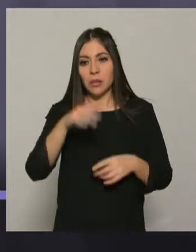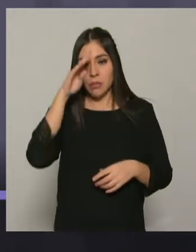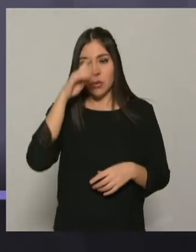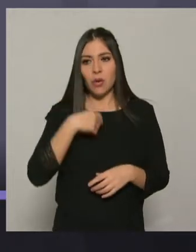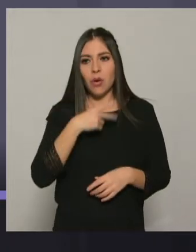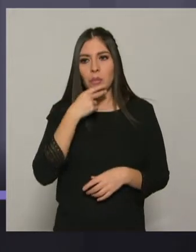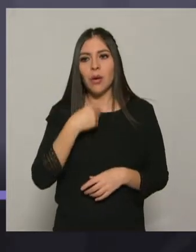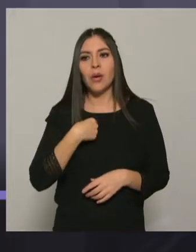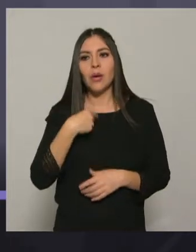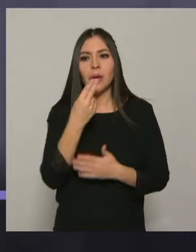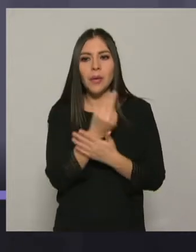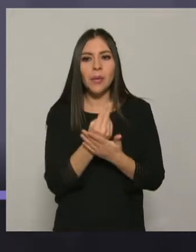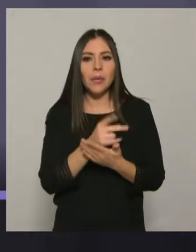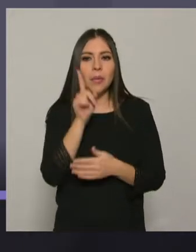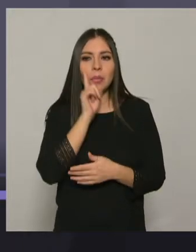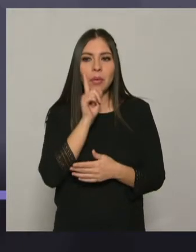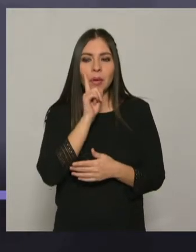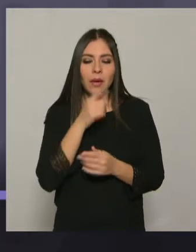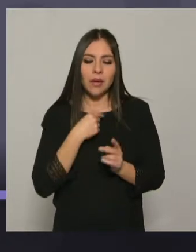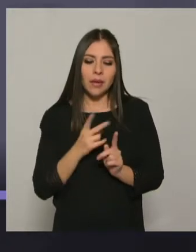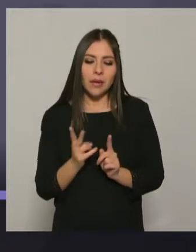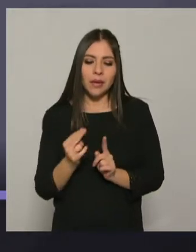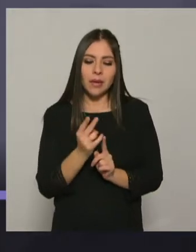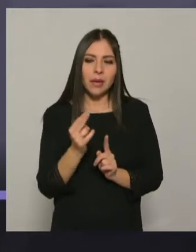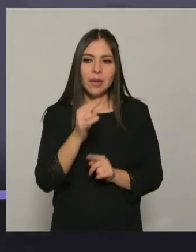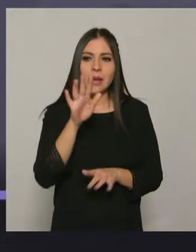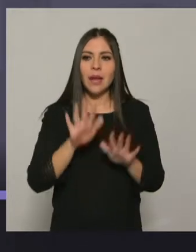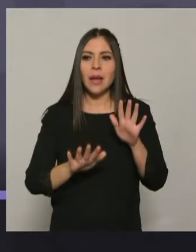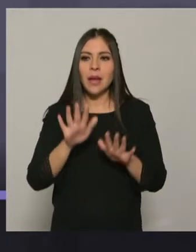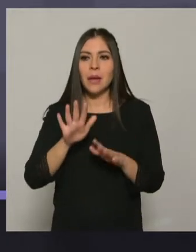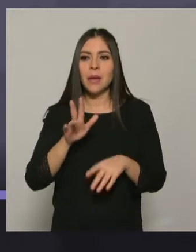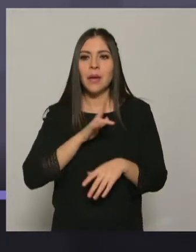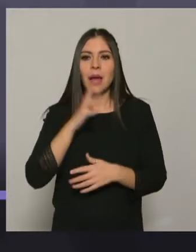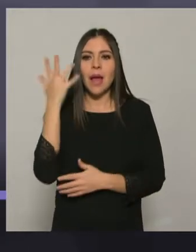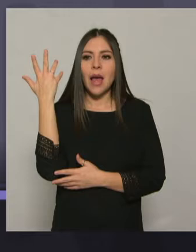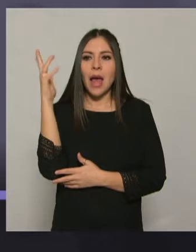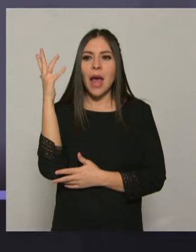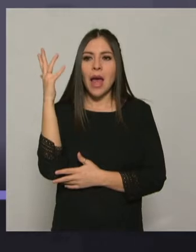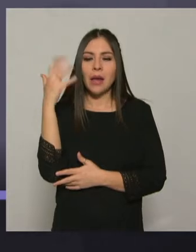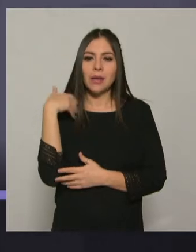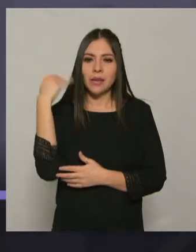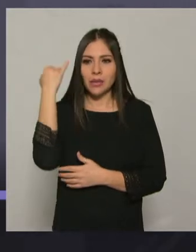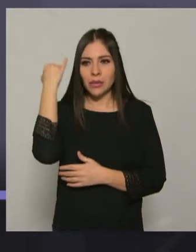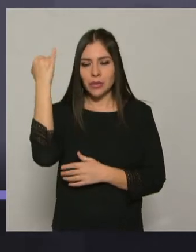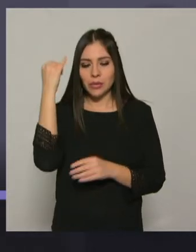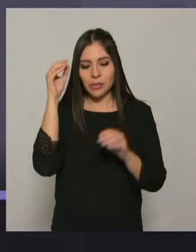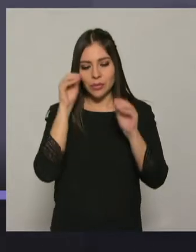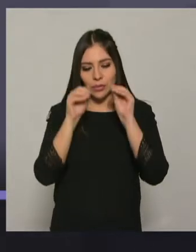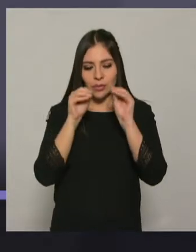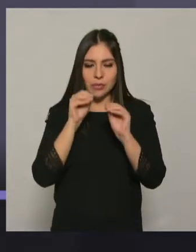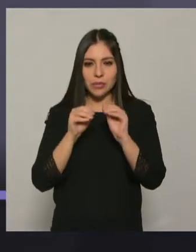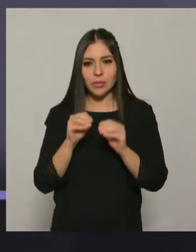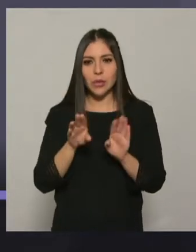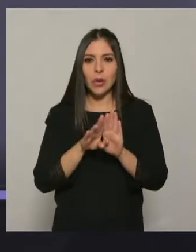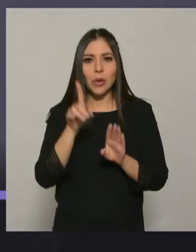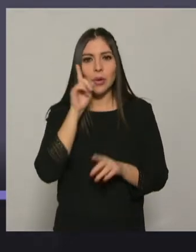recortaba. Incluso con ramas de árbol yo hacía mis muñecas. Entonces esta idea de que nos van a